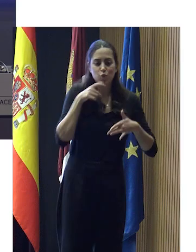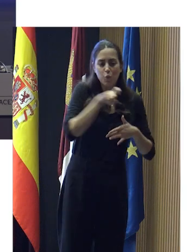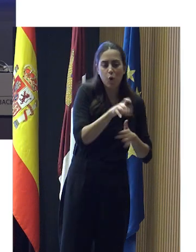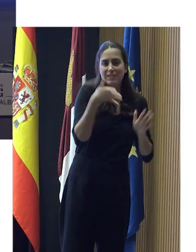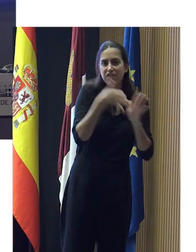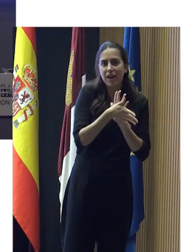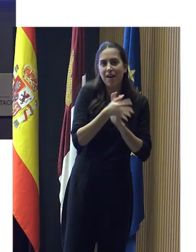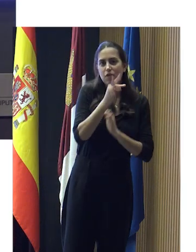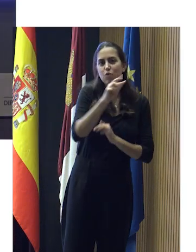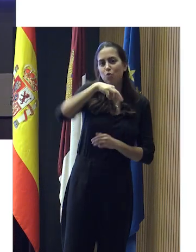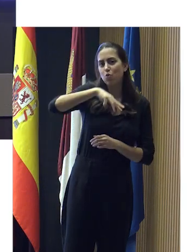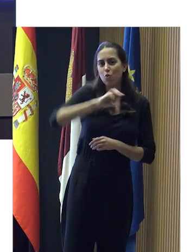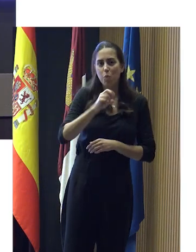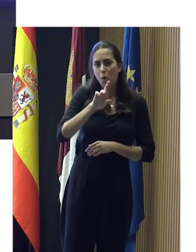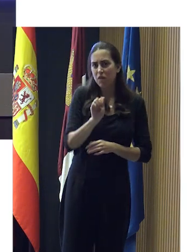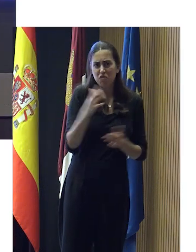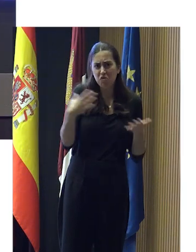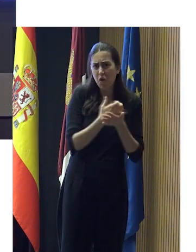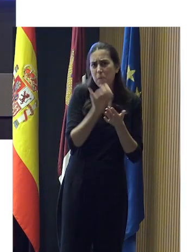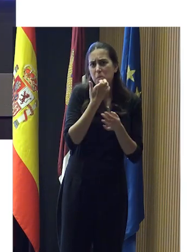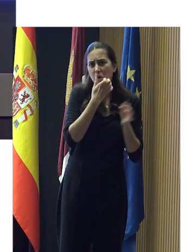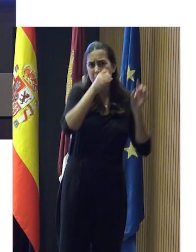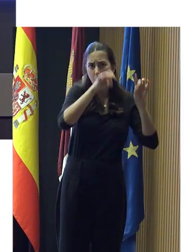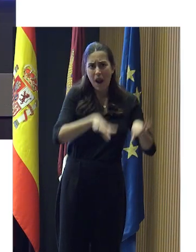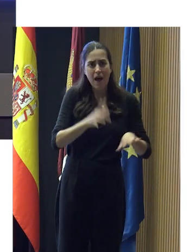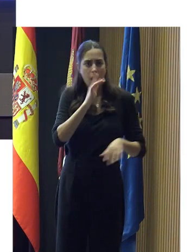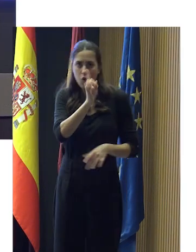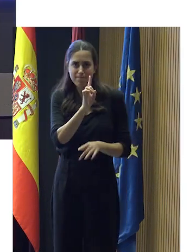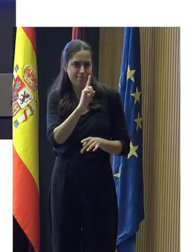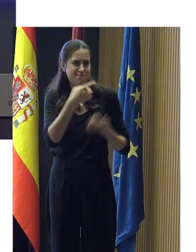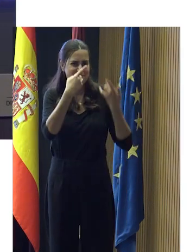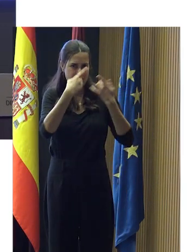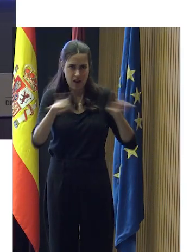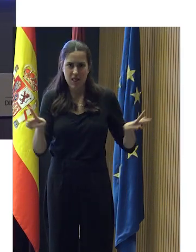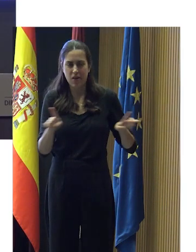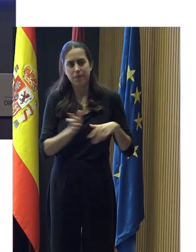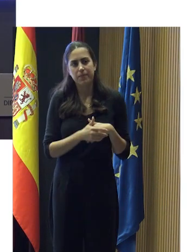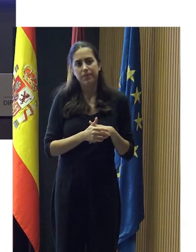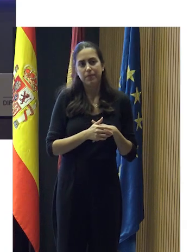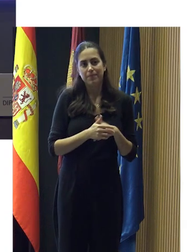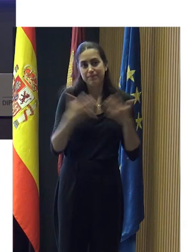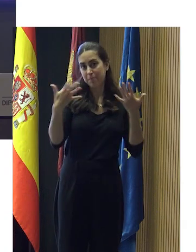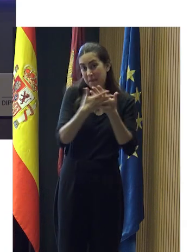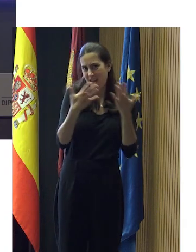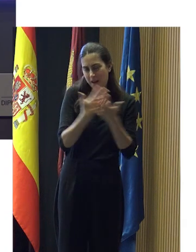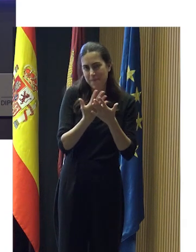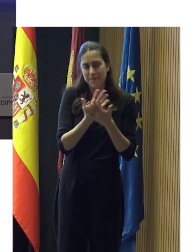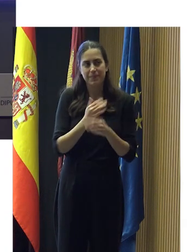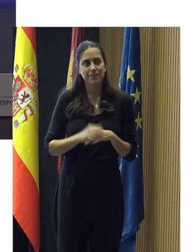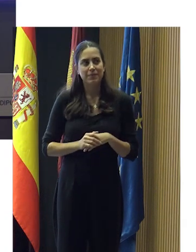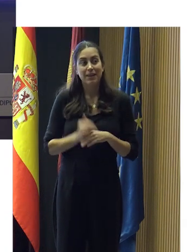células tumorales, además se creía que todas eran iguales. Ahora hemos dicho que no, que hay muchas células diferentes que coexisten, pero es que